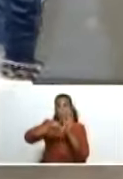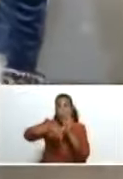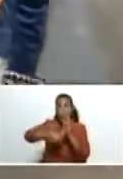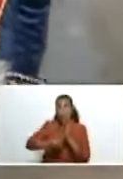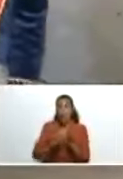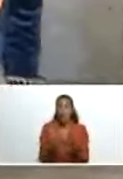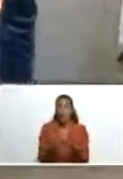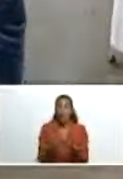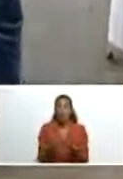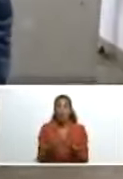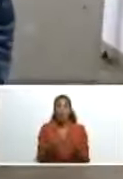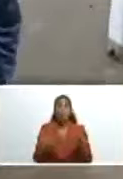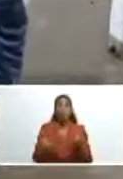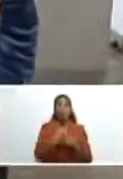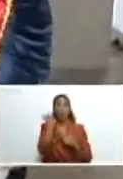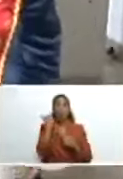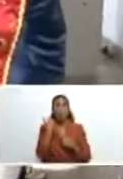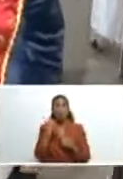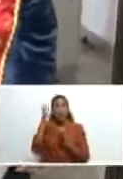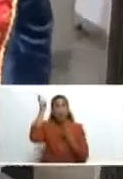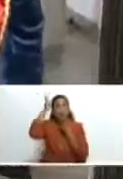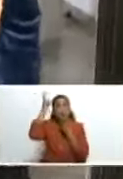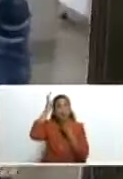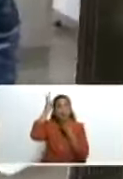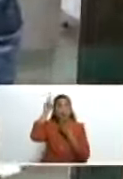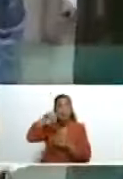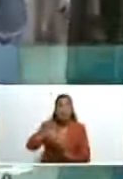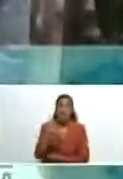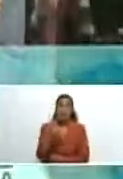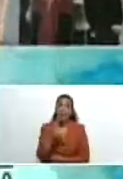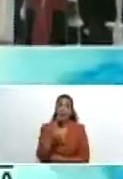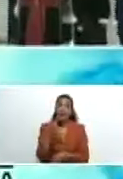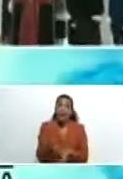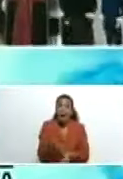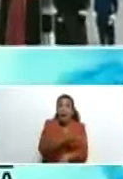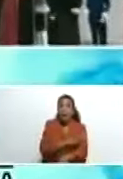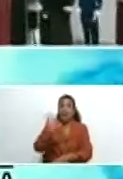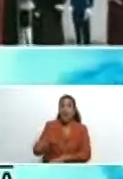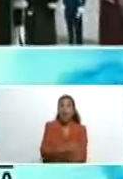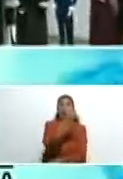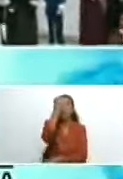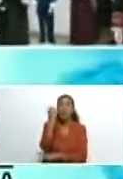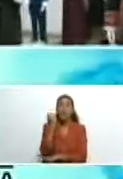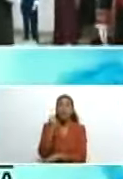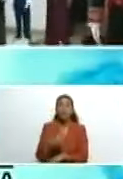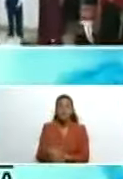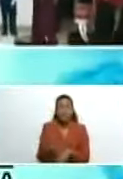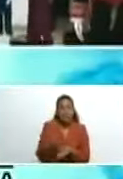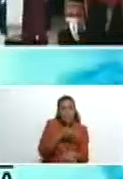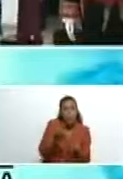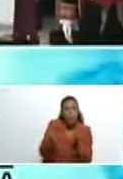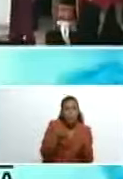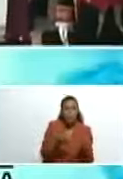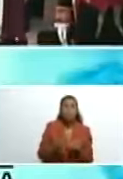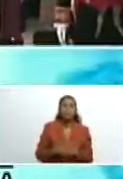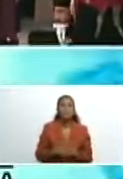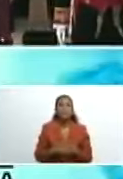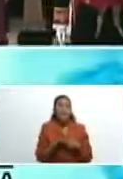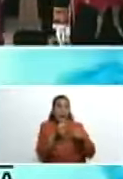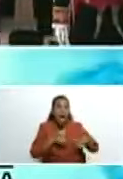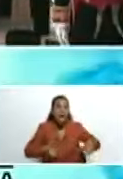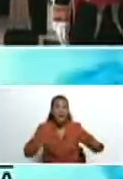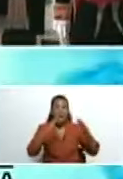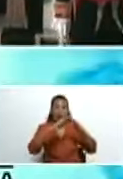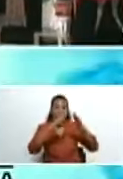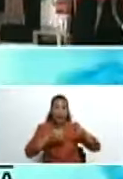genocidio contra los pueblos aborígenes de Caracas. Caracas, la rebelde. ¿Qué más tenemos por aquí? Aquí, bueno, vamos a la sala